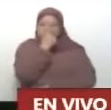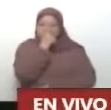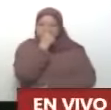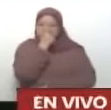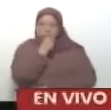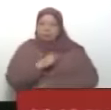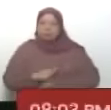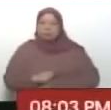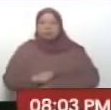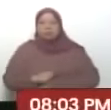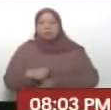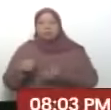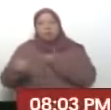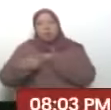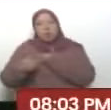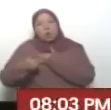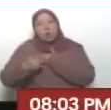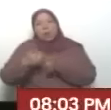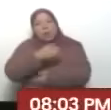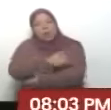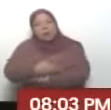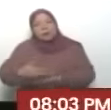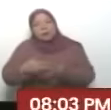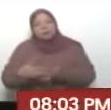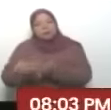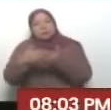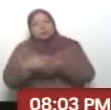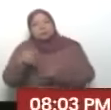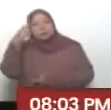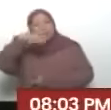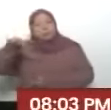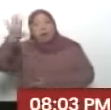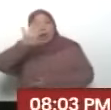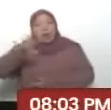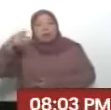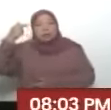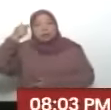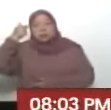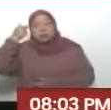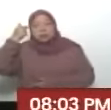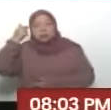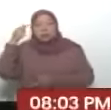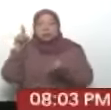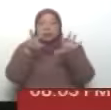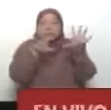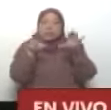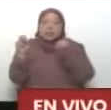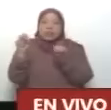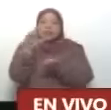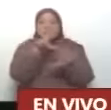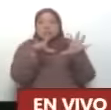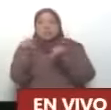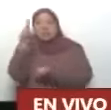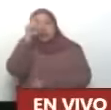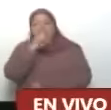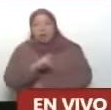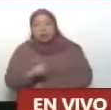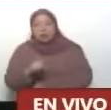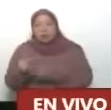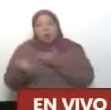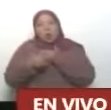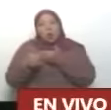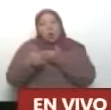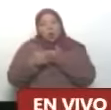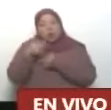el asesinato de millones de vietnamitas durante los años 60 y 70 y el bombardeo contra el